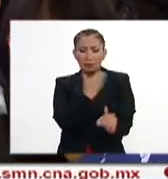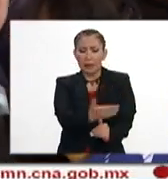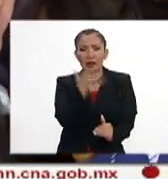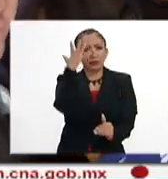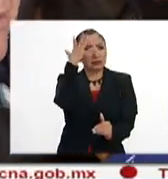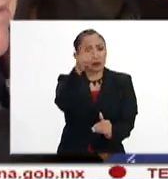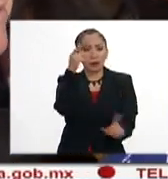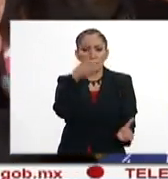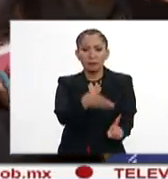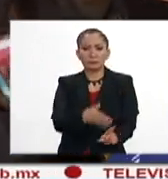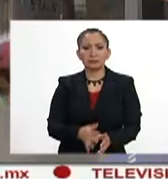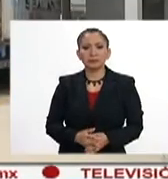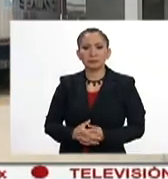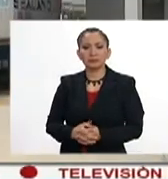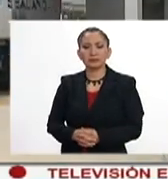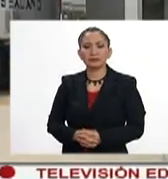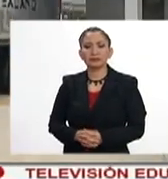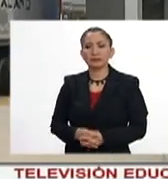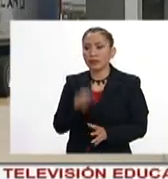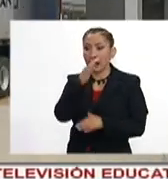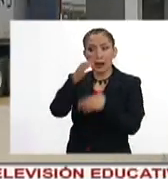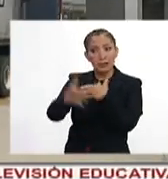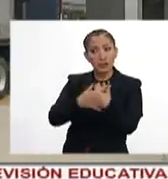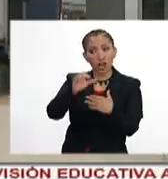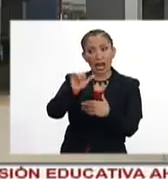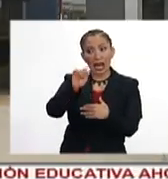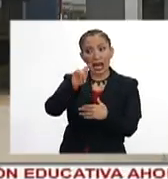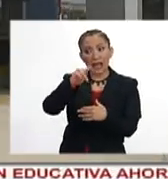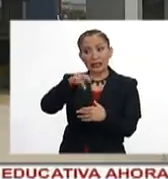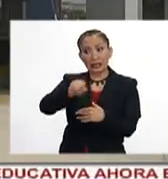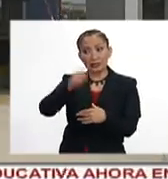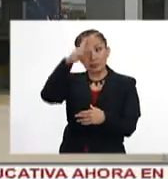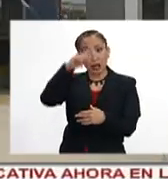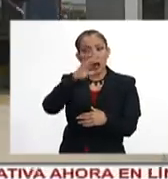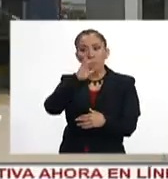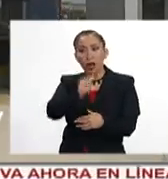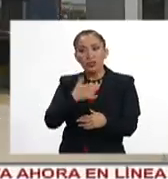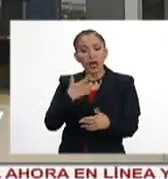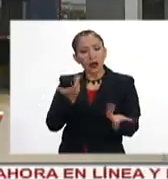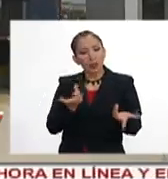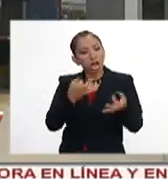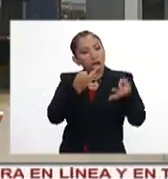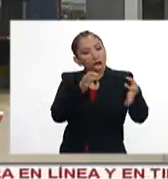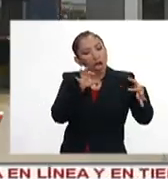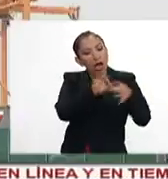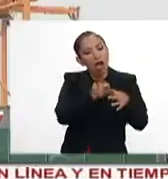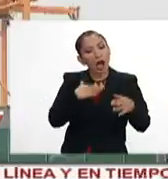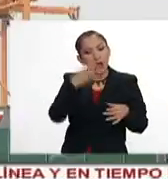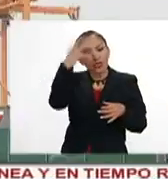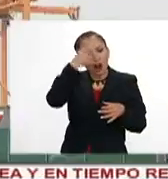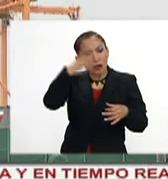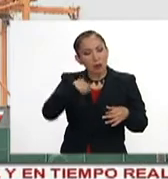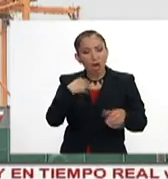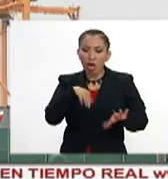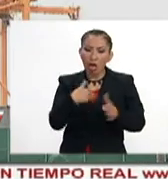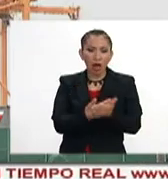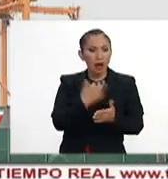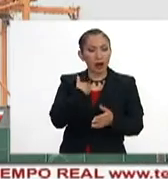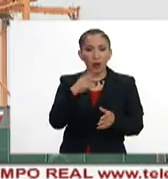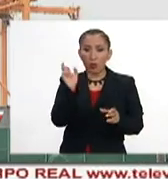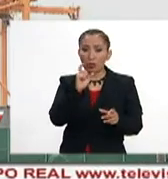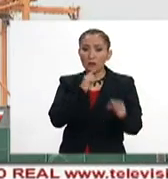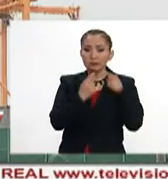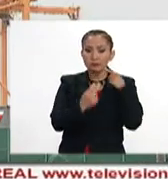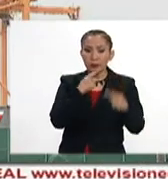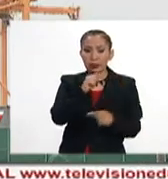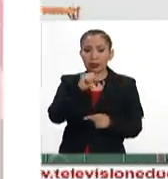hacia nuestro objetivo. Advirtió Carstens que México no puede caer en el juego proteccionista de Trump durante las negociaciones del